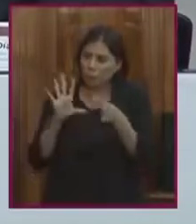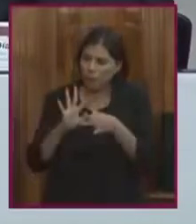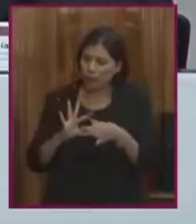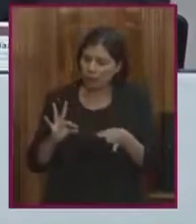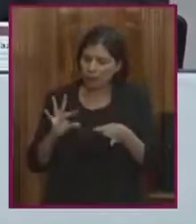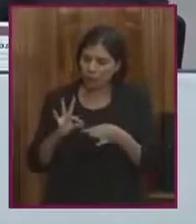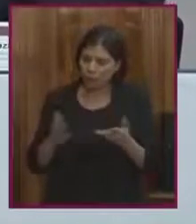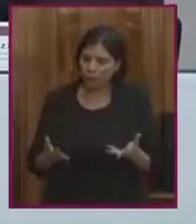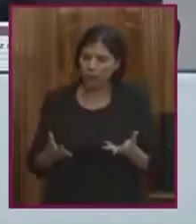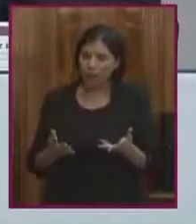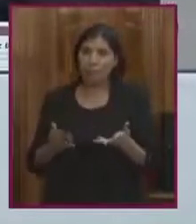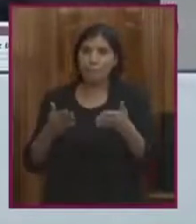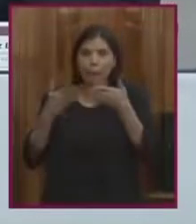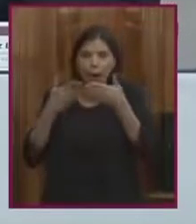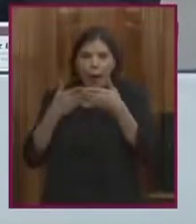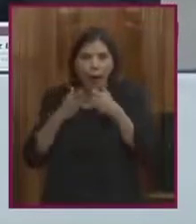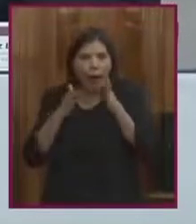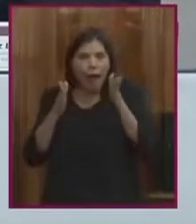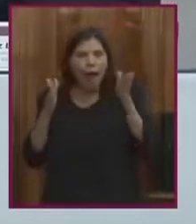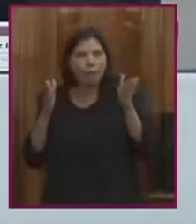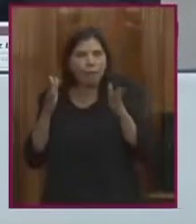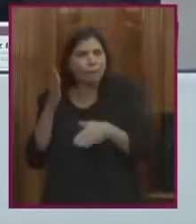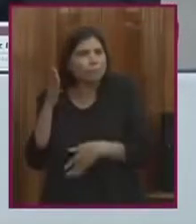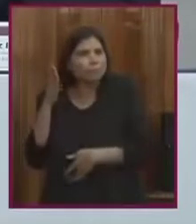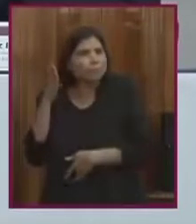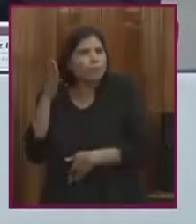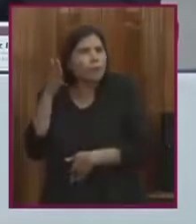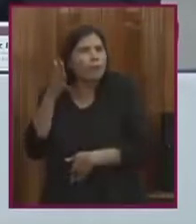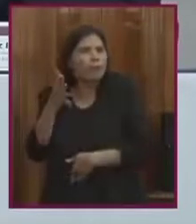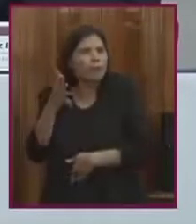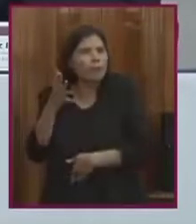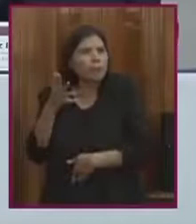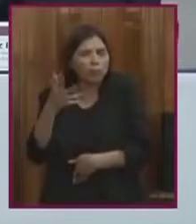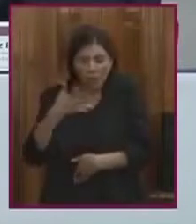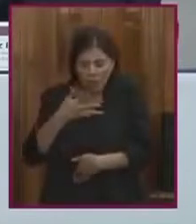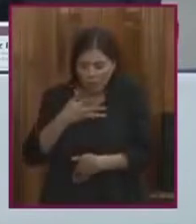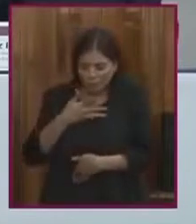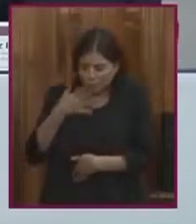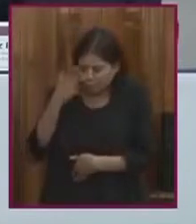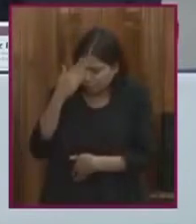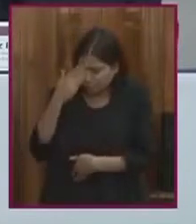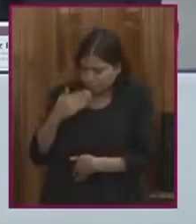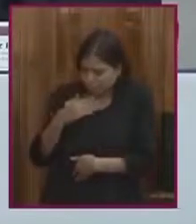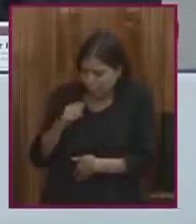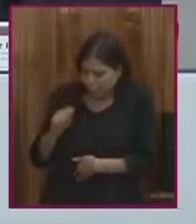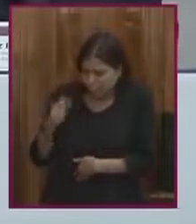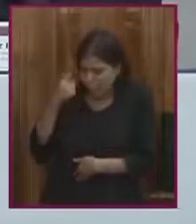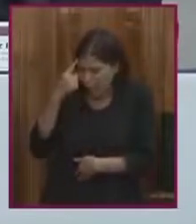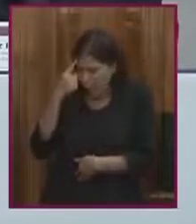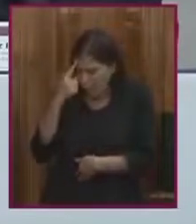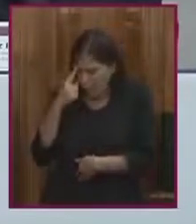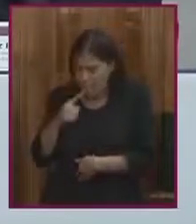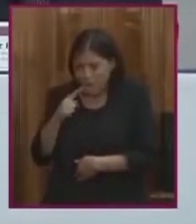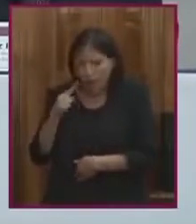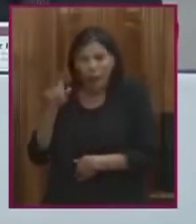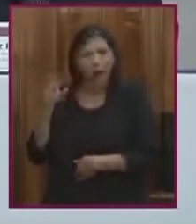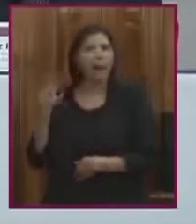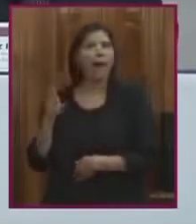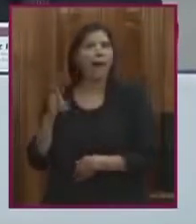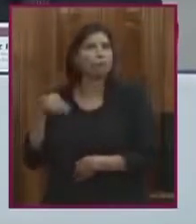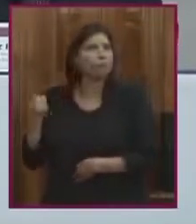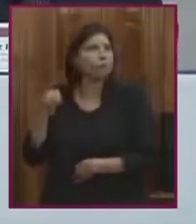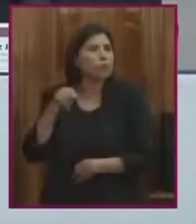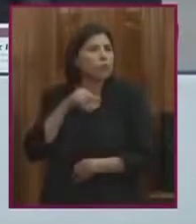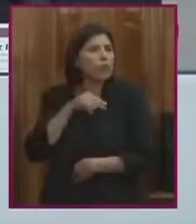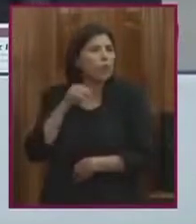de abrir nuestras miras, tener una capacidad para escucharnos,